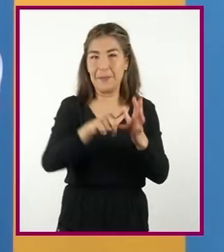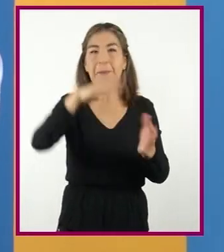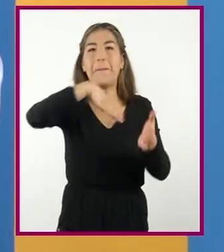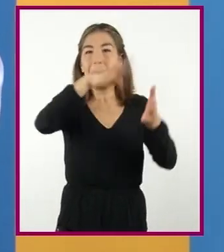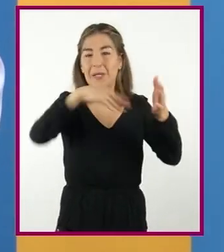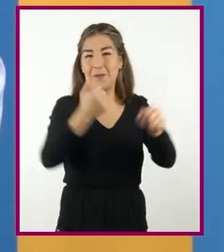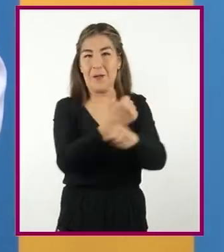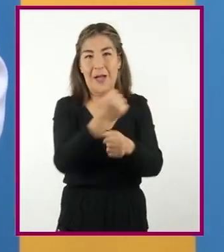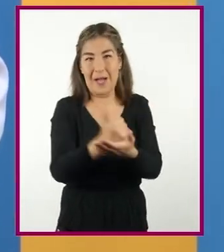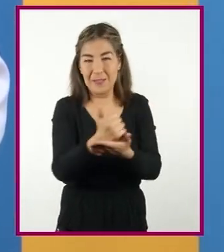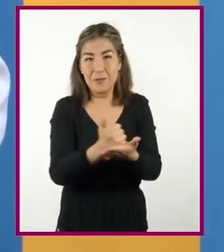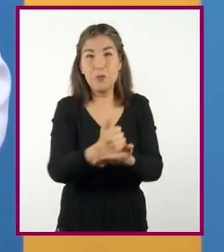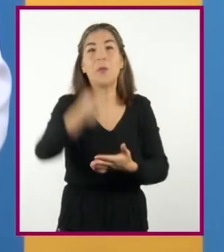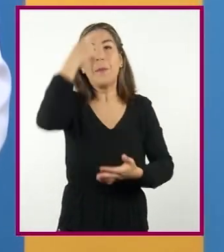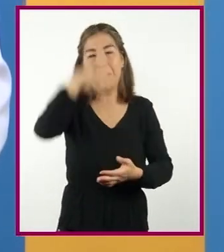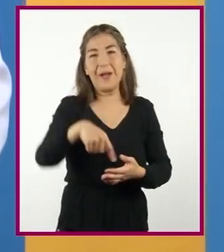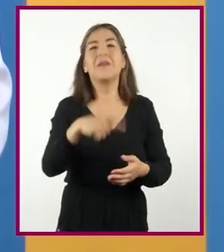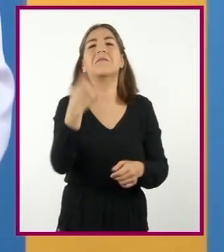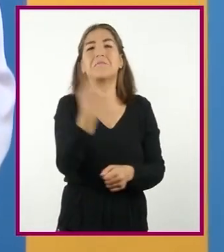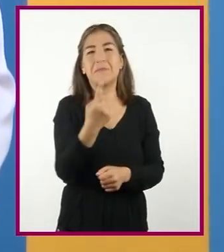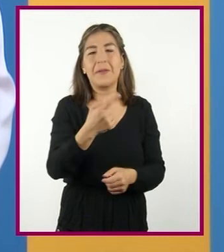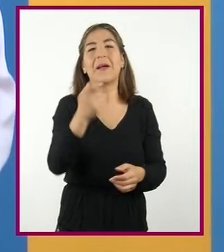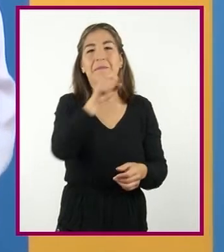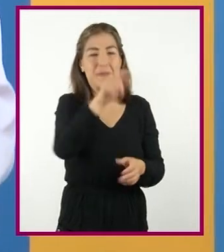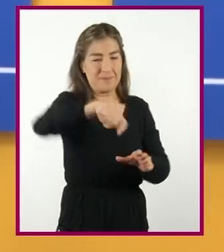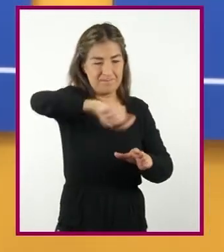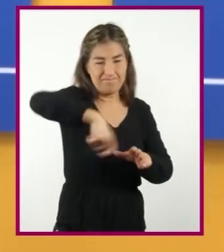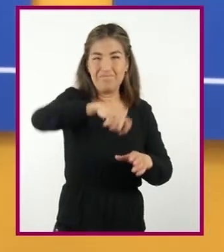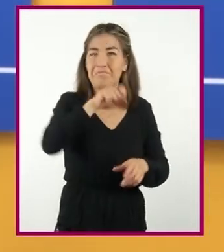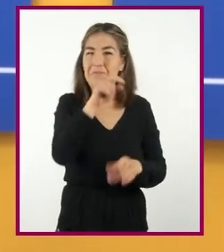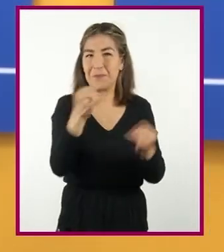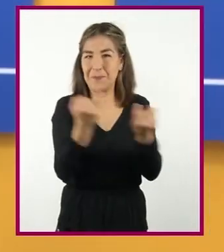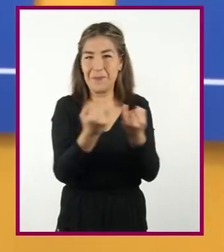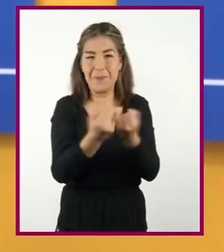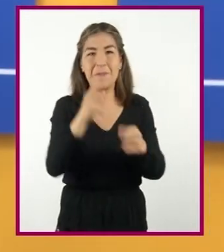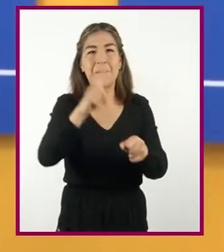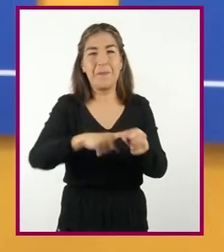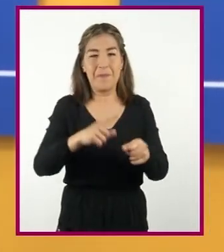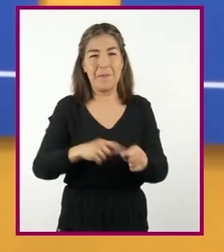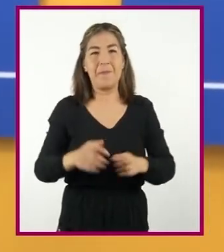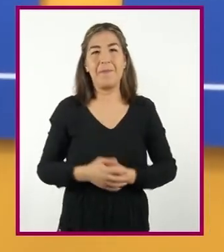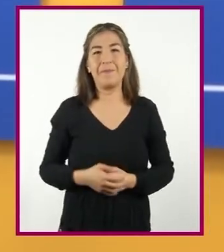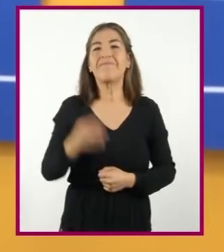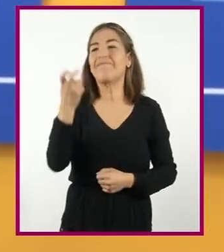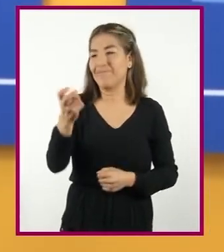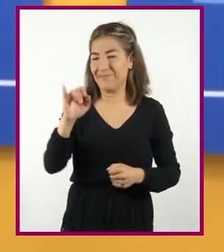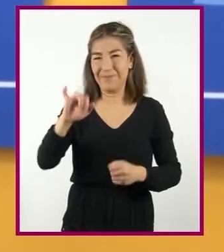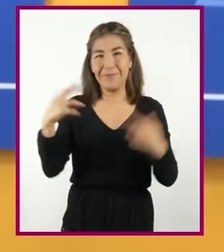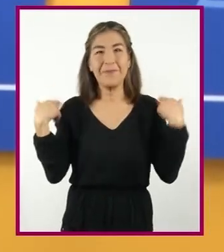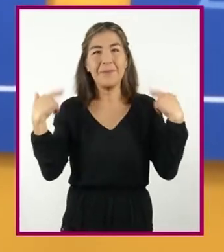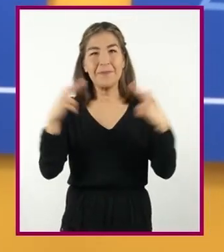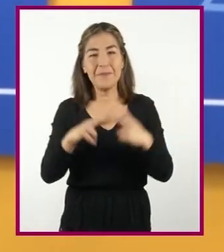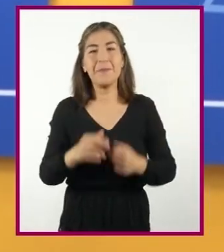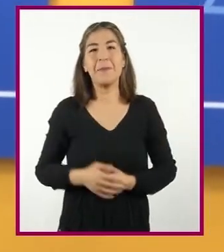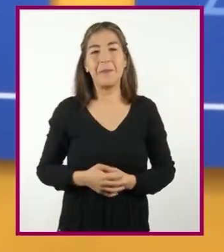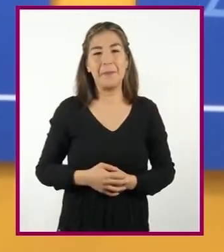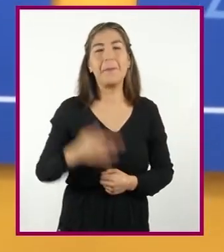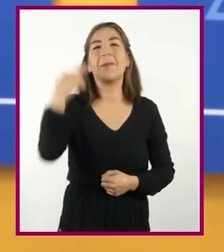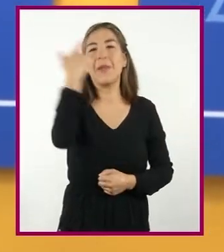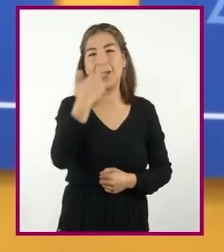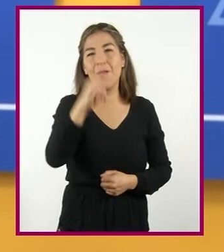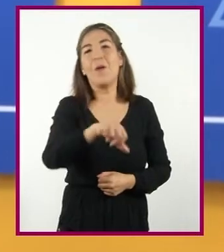para obtener la mezcla de pintura del mismo tono. Así es, maestro Mario. Revisemos un